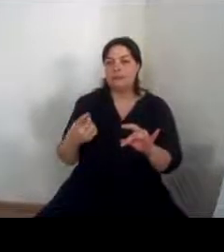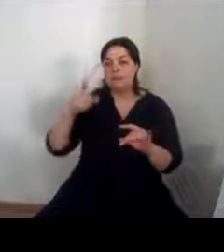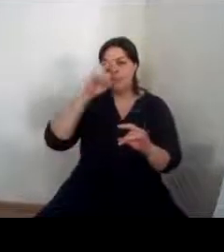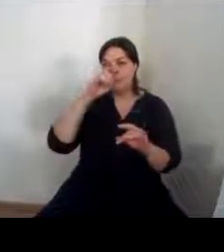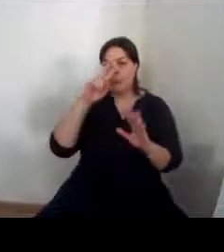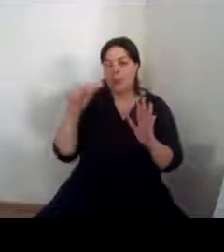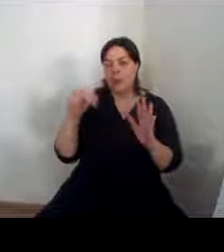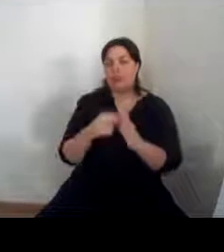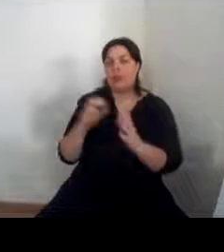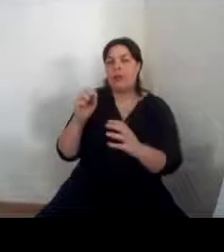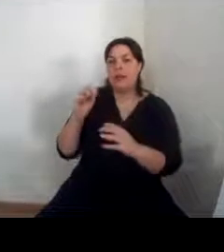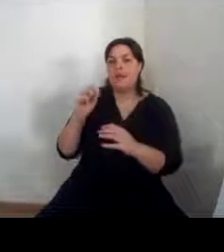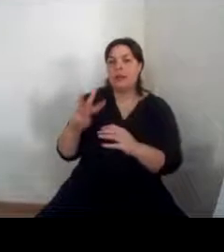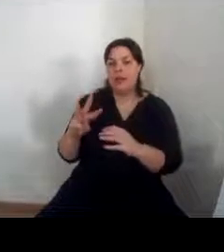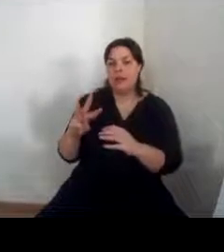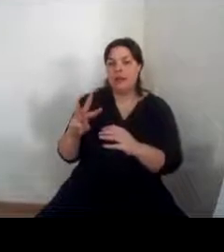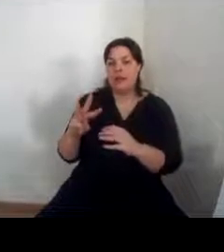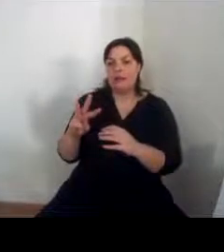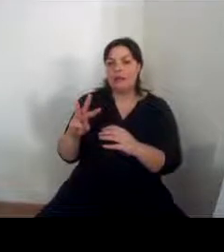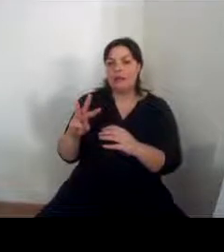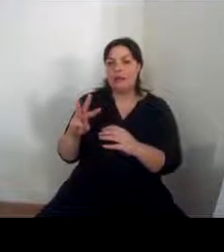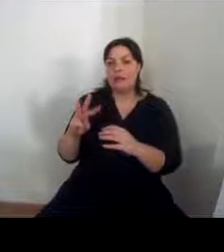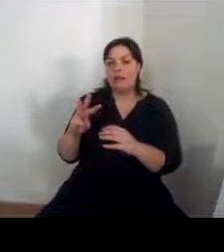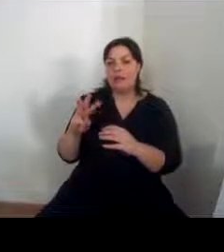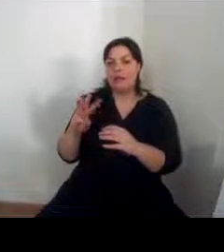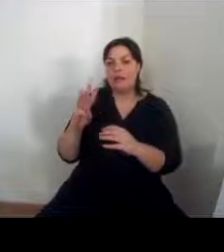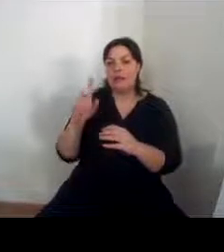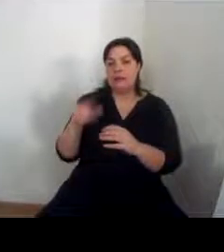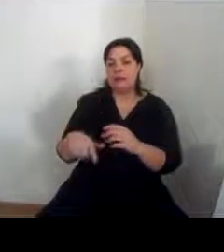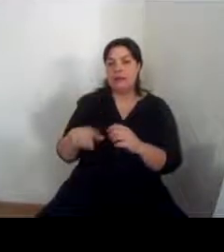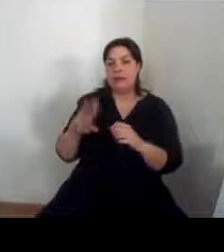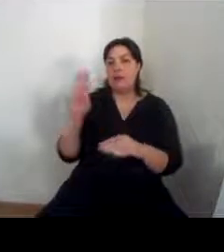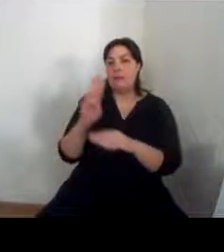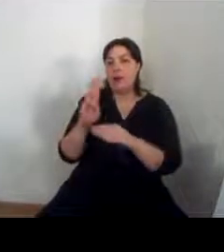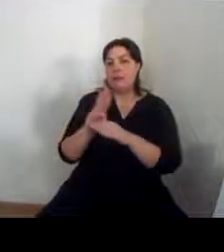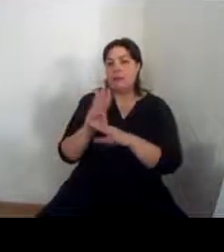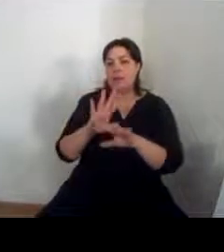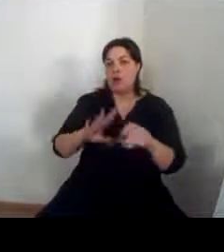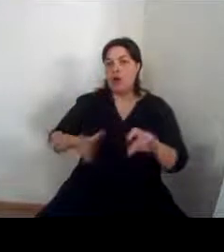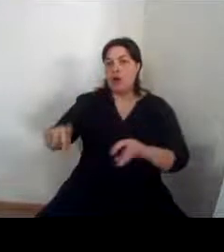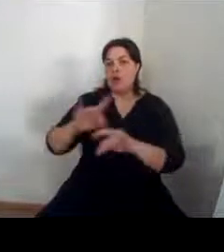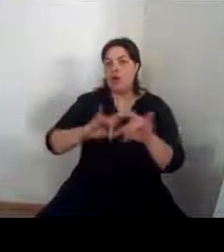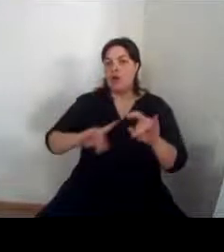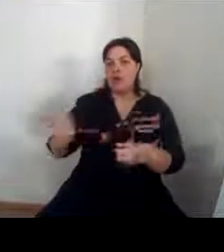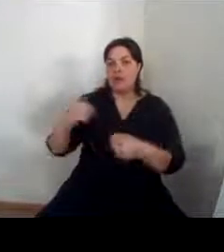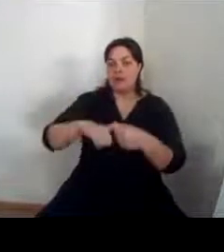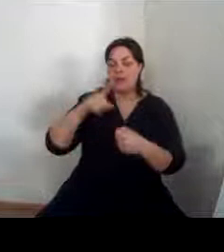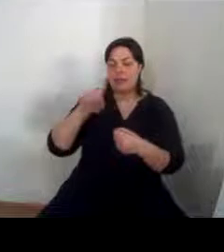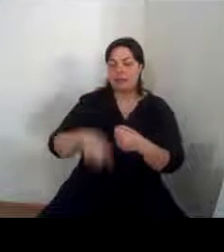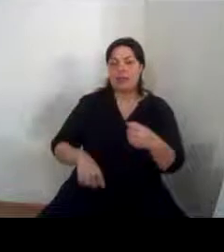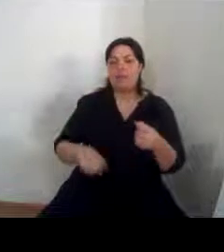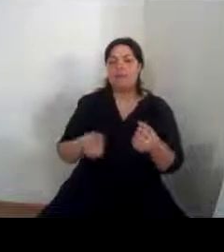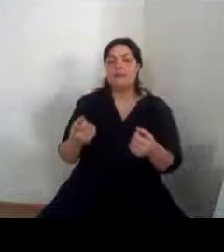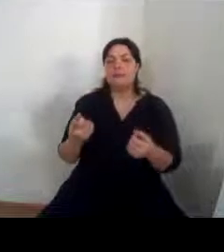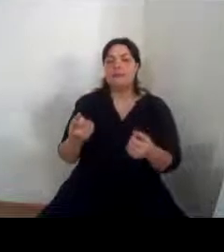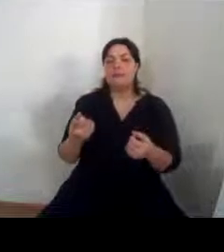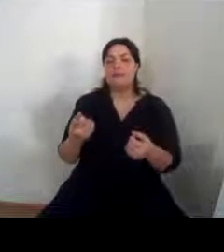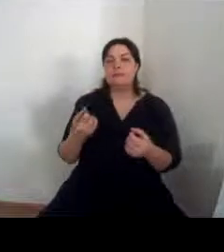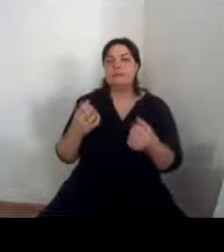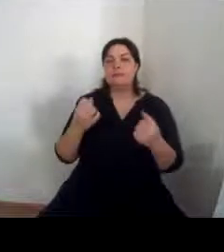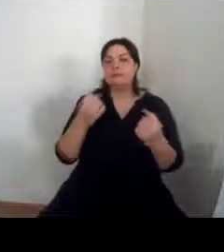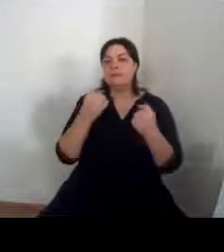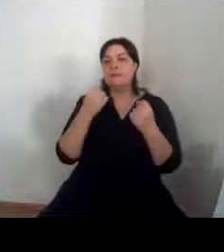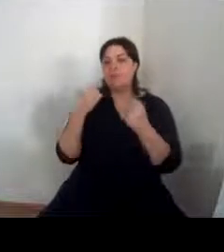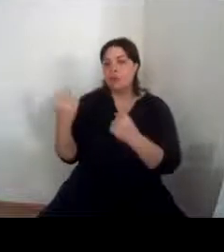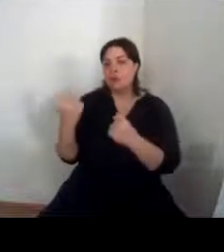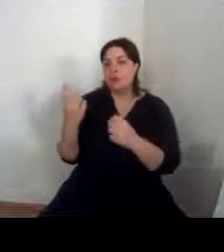2013 por asignación temporal las funciones de letrado en el Parlamento Regional. Ha asistido en dicha institución